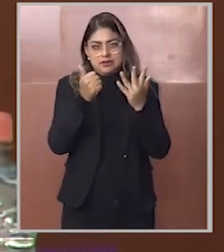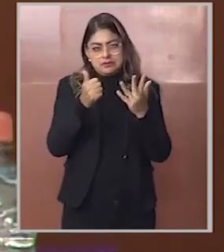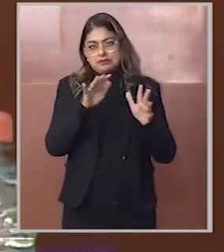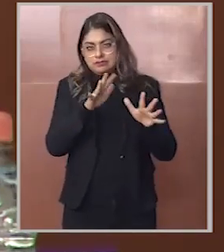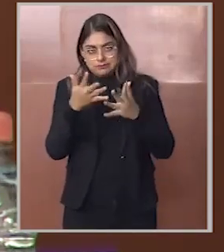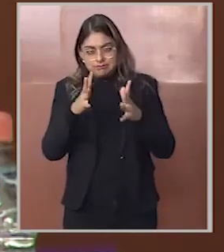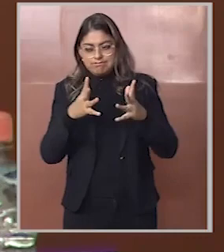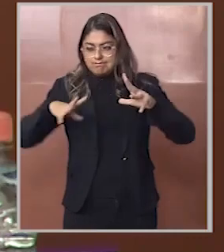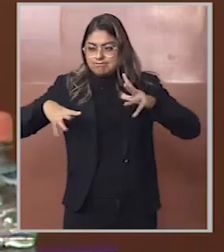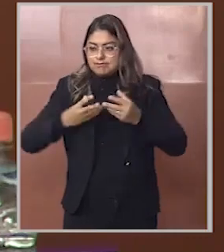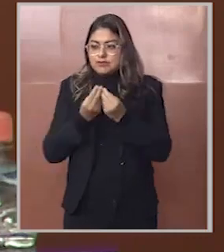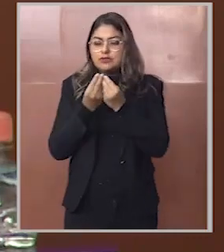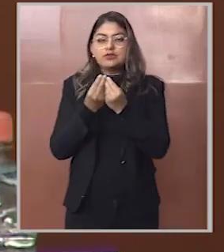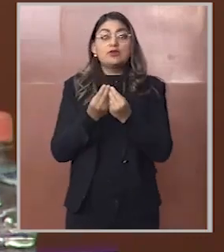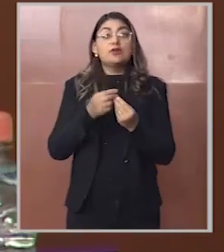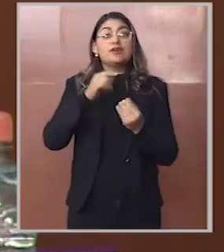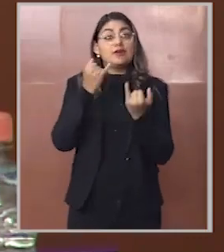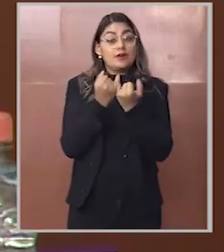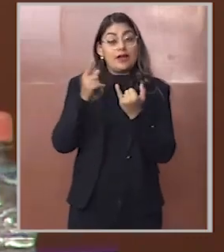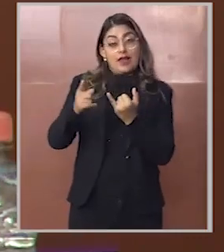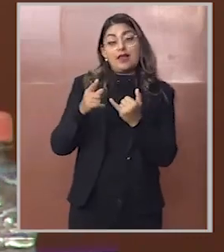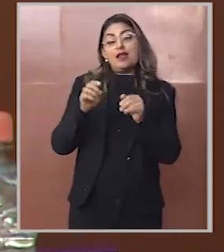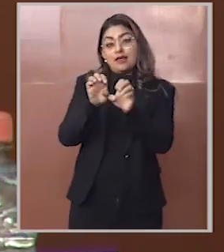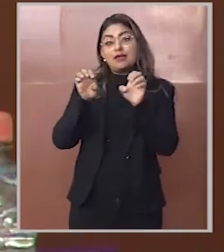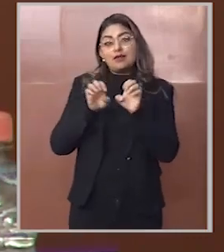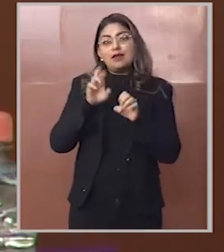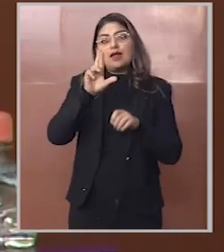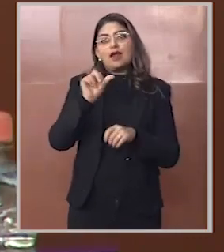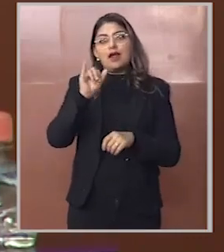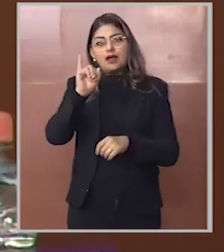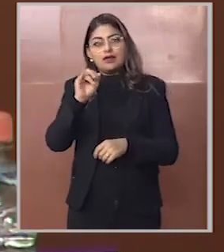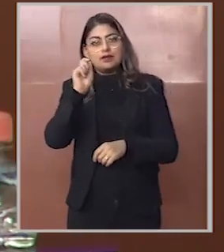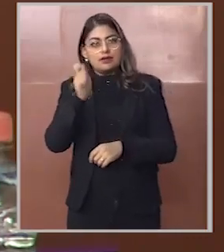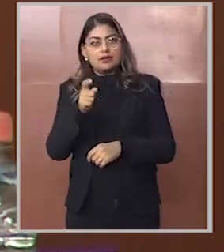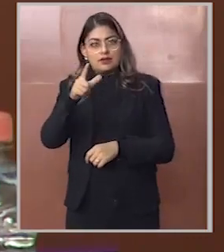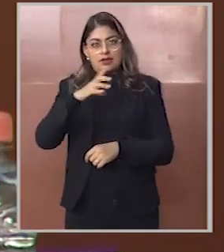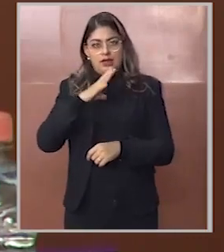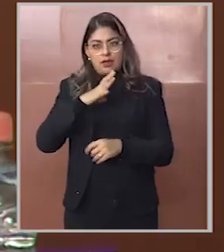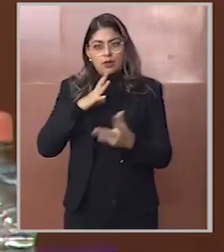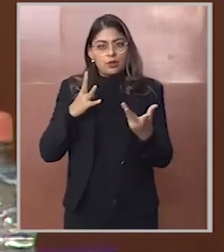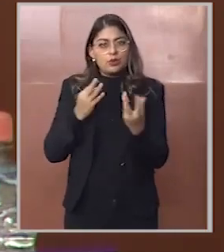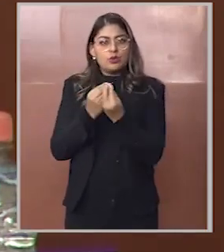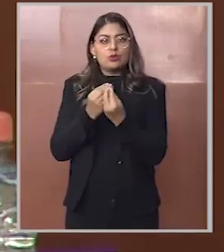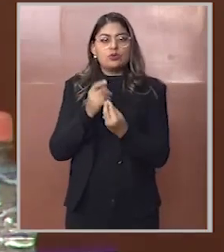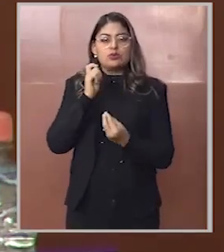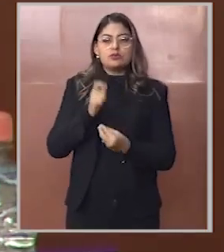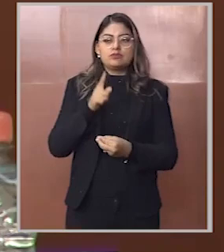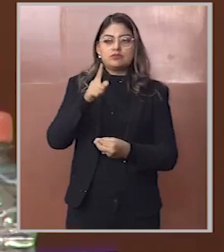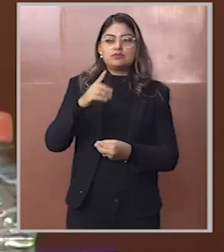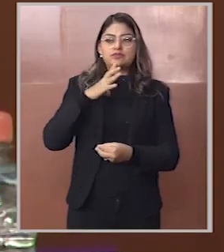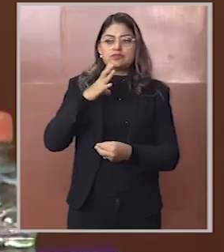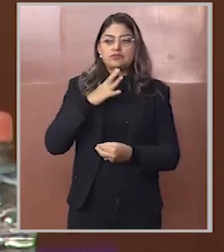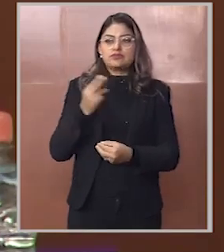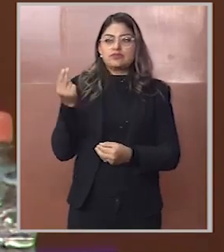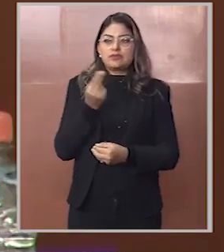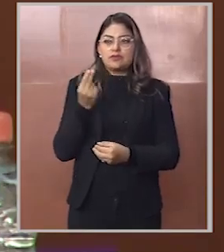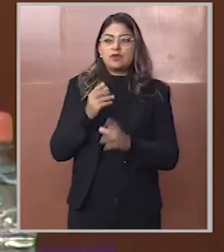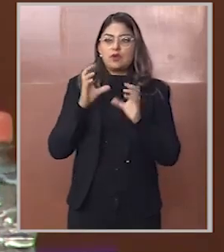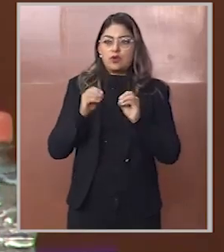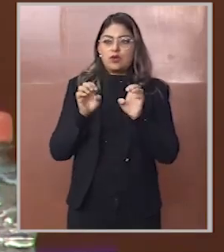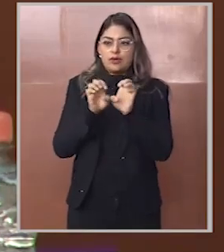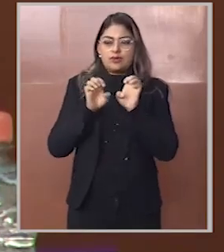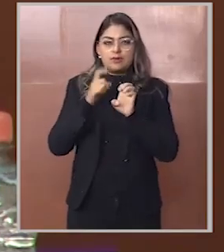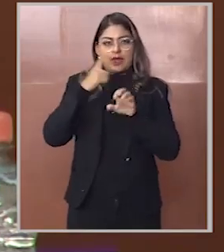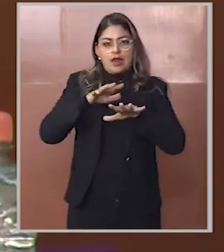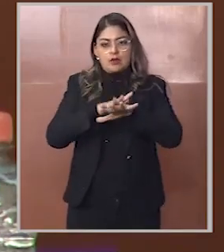Ray también nos teníamos que ir integrando a a a las necesidades a los cambios que hubo en la redacción pero al final pues se